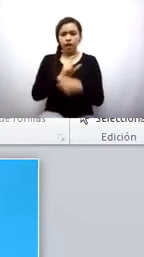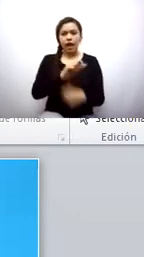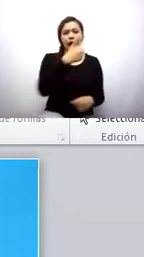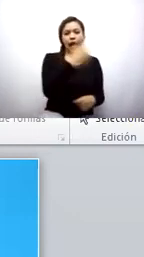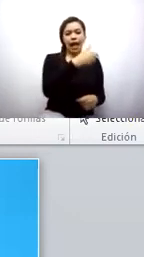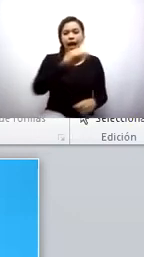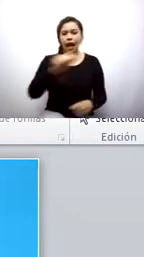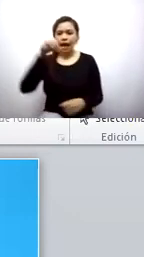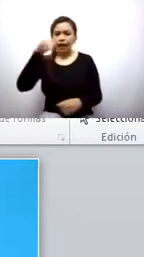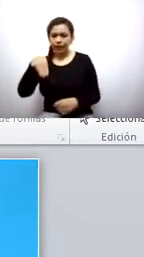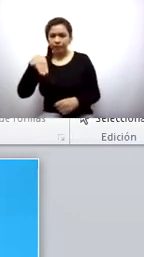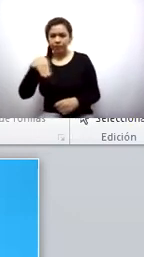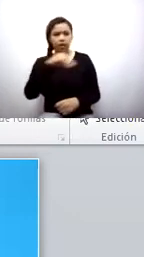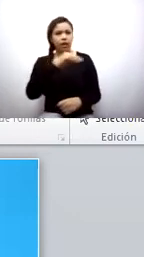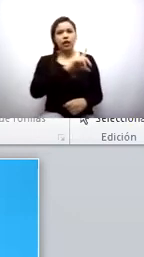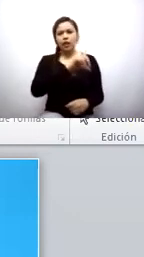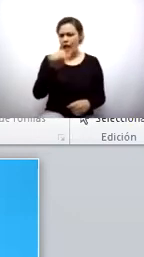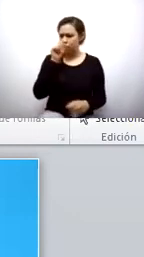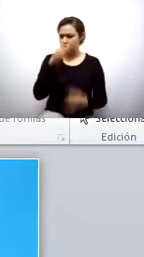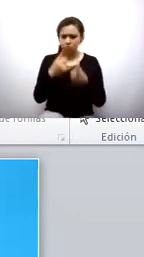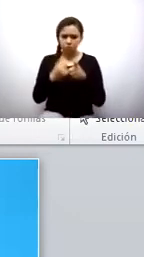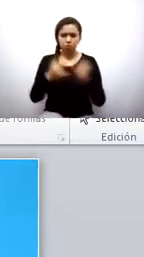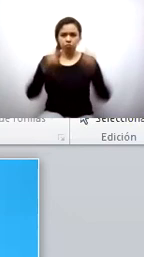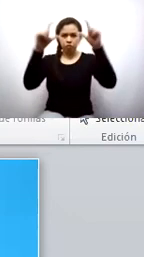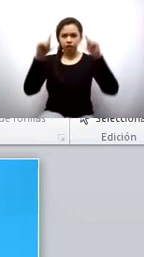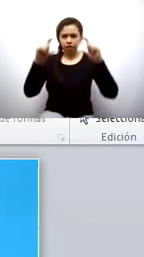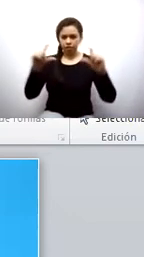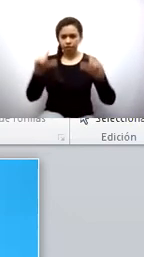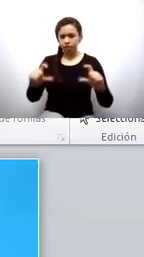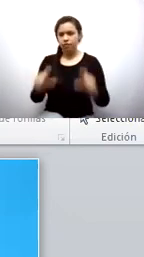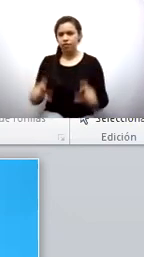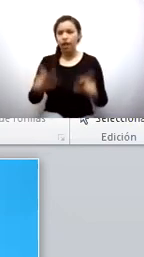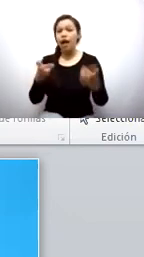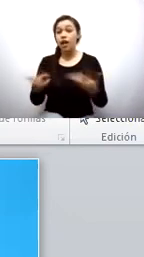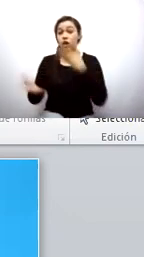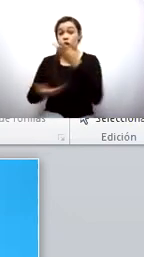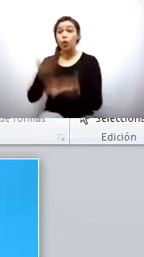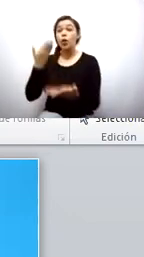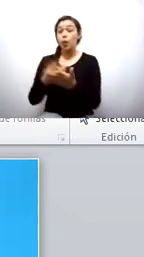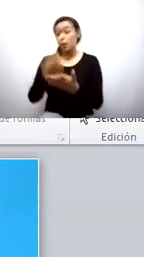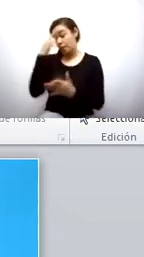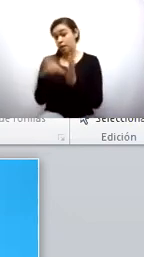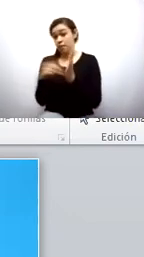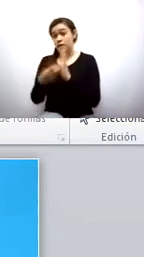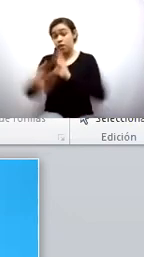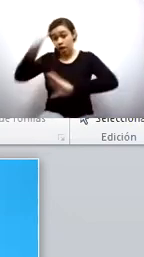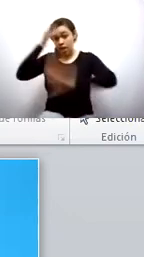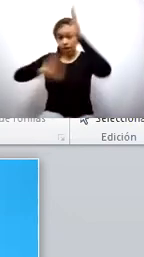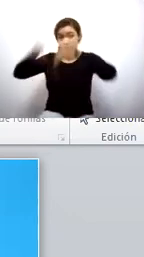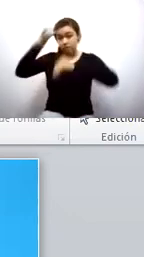a la M, y así. Eso es algo que se ha planteado desde la metodología de aprendizaje